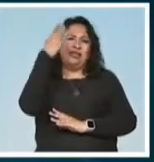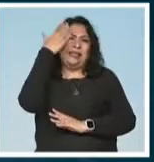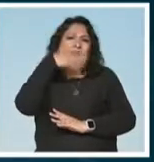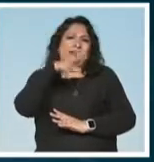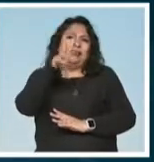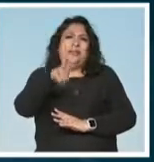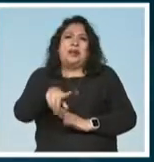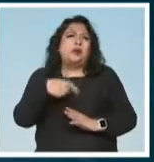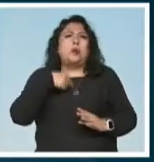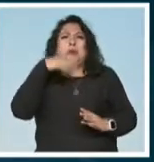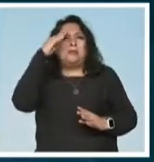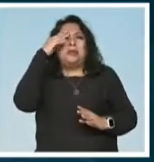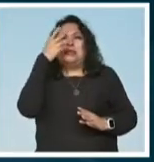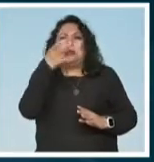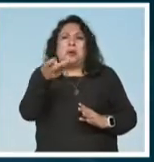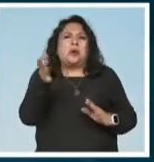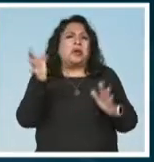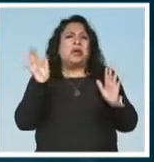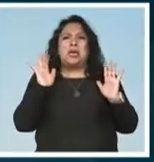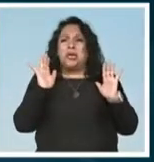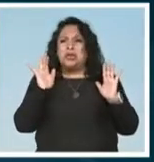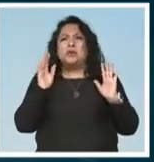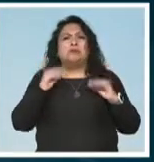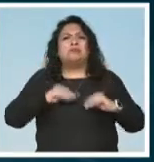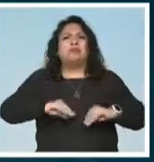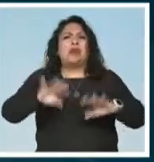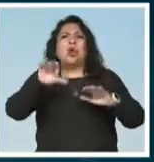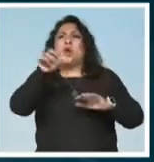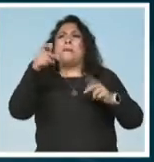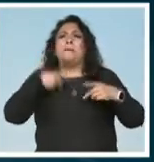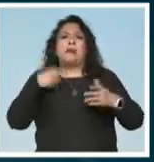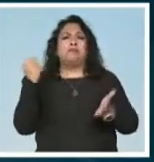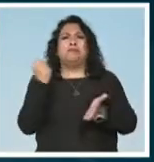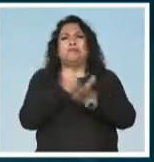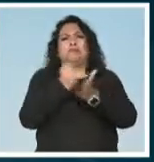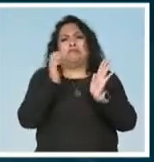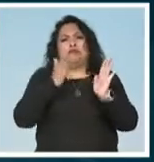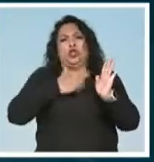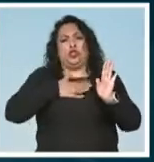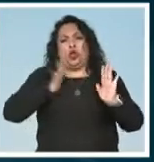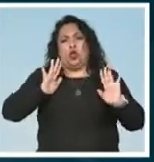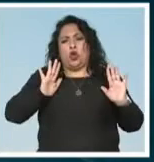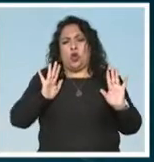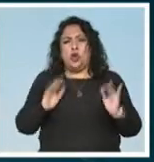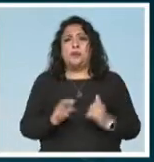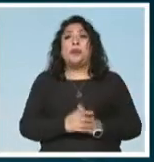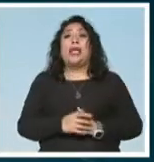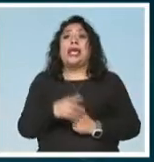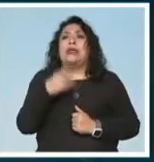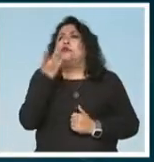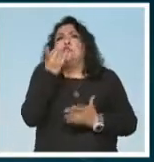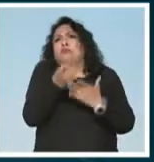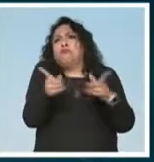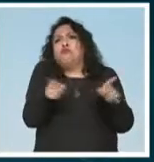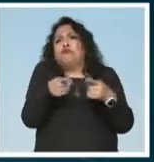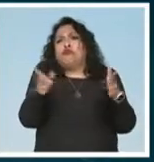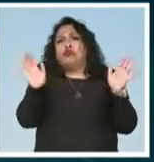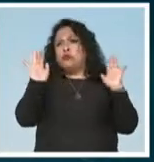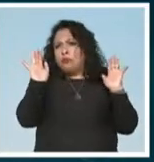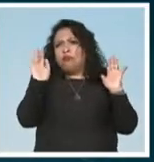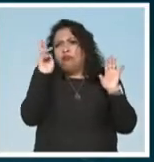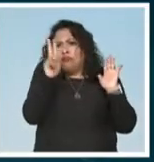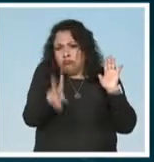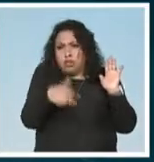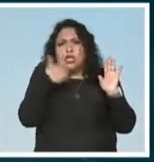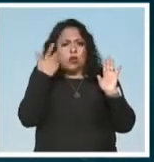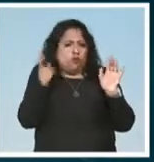think about it in the studio. Like I let other people put like a stamp on it. For me, it's just the music I want to make. It's definitely